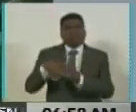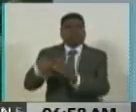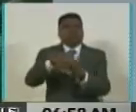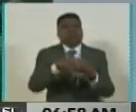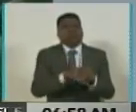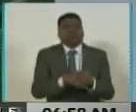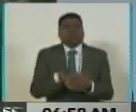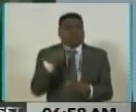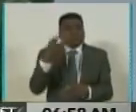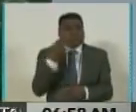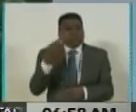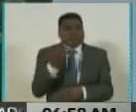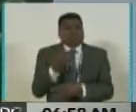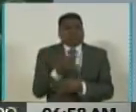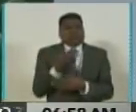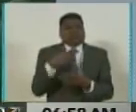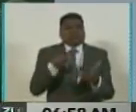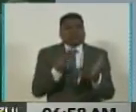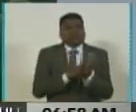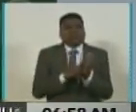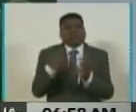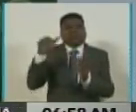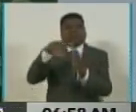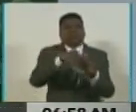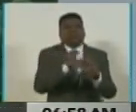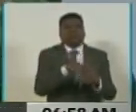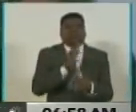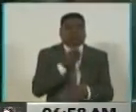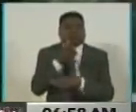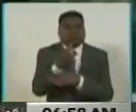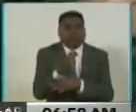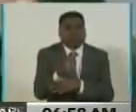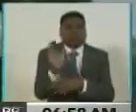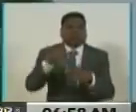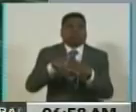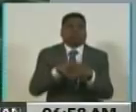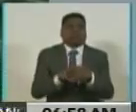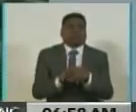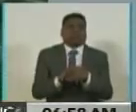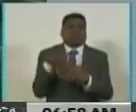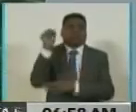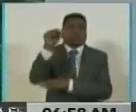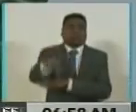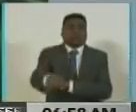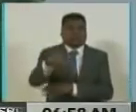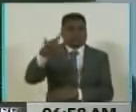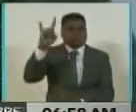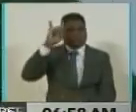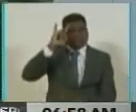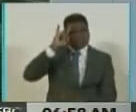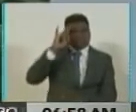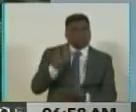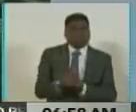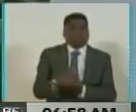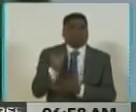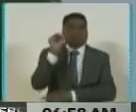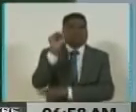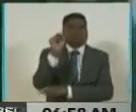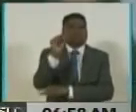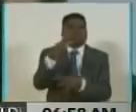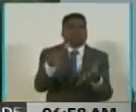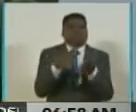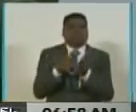muy frecuentemente, y esa es una válvula de escape. ¿Por qué? Porque tú vas a votar y vas a derrotar en las urnas a tu enemigo, y bueno, si lo derrotas te va muy contento para tu casa,